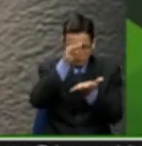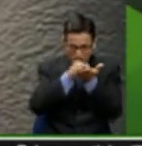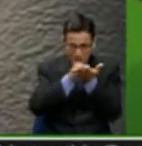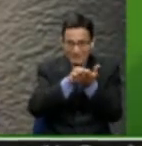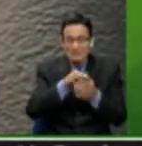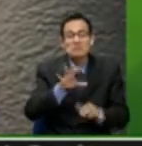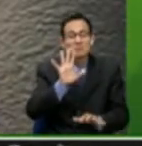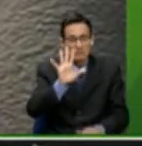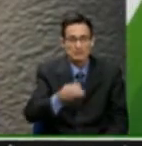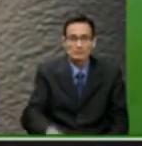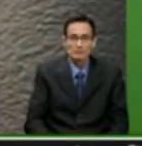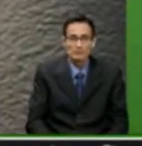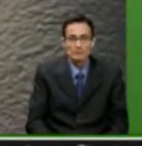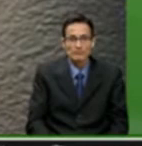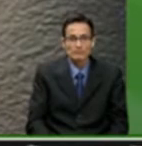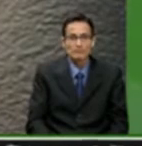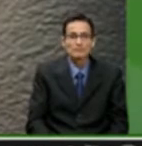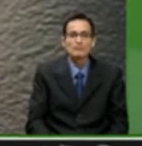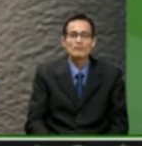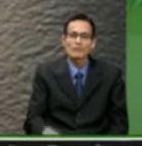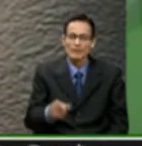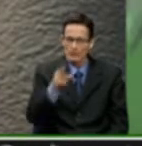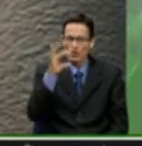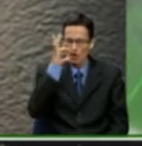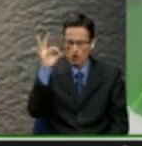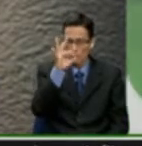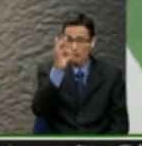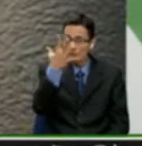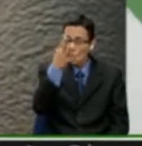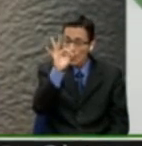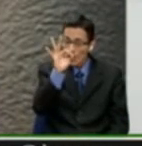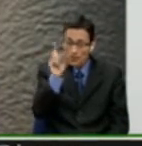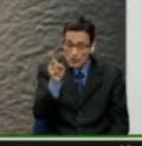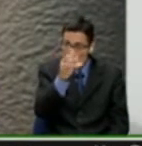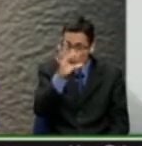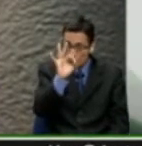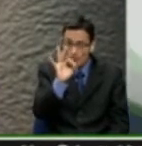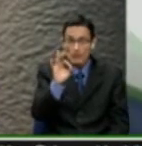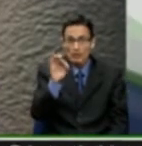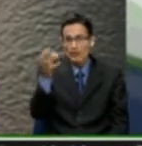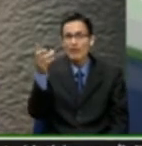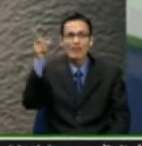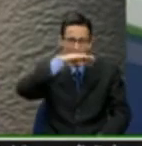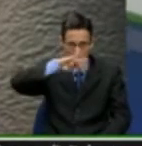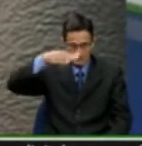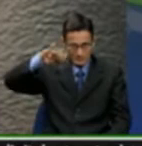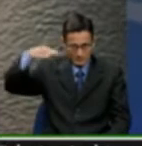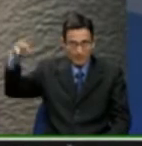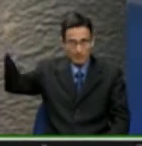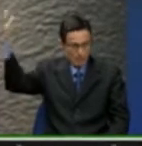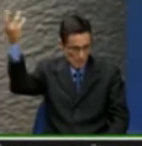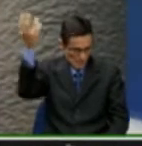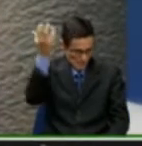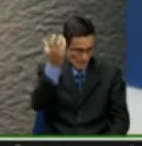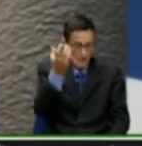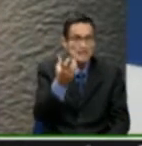informaciones verificadas, 50 hombres de una banda criminal entraron por los lados de Antioquia y van a